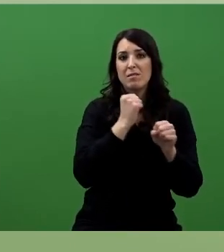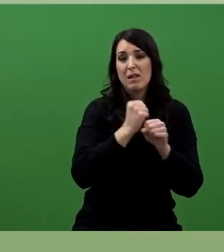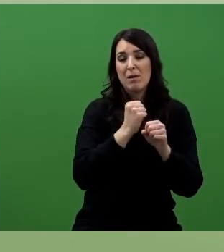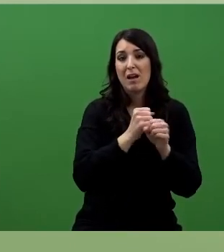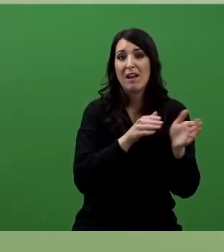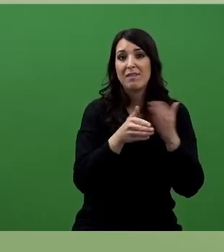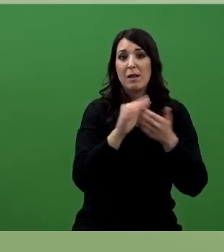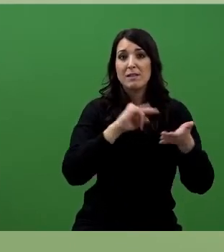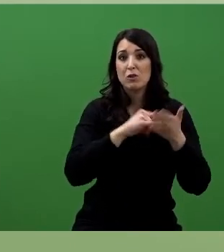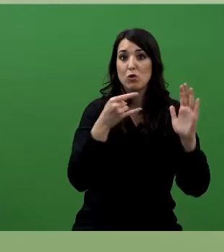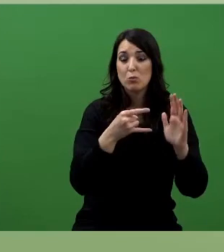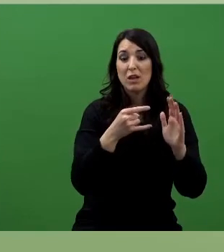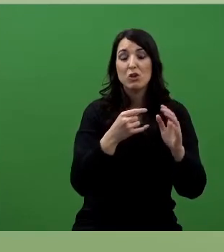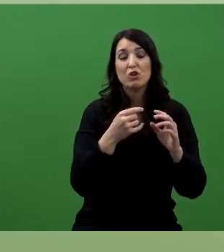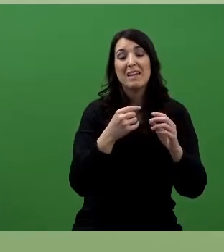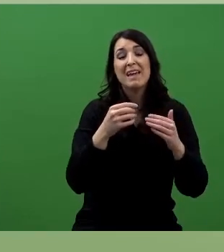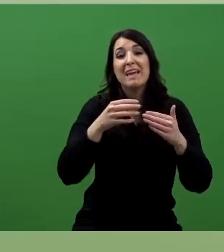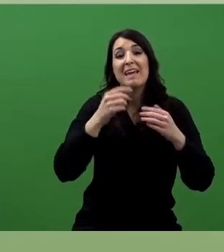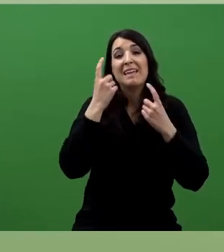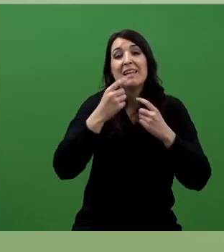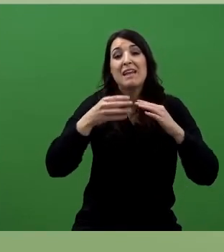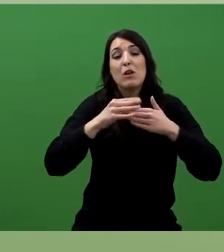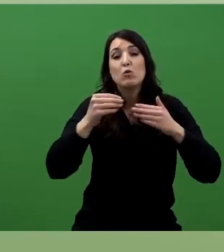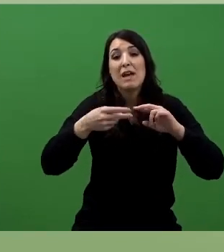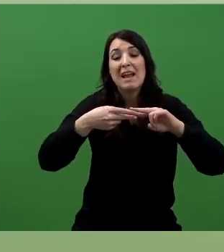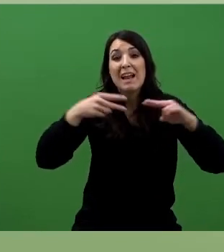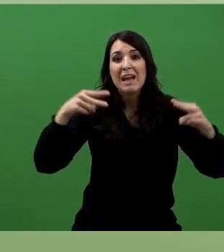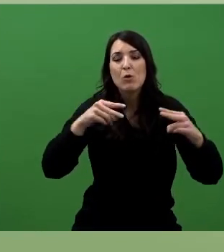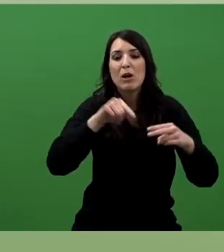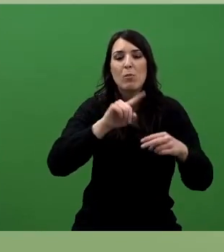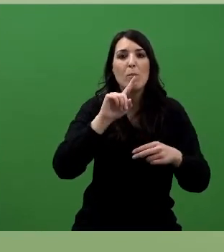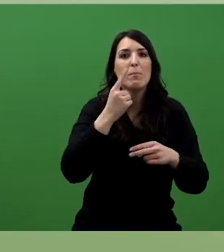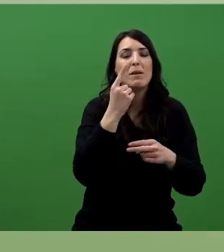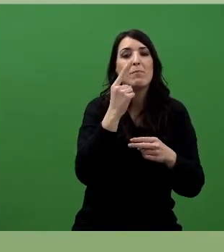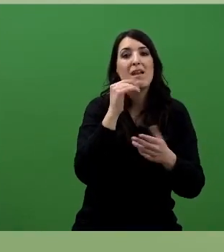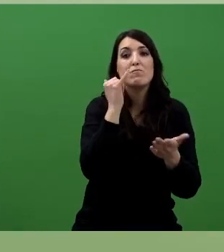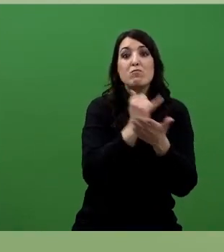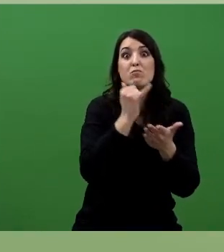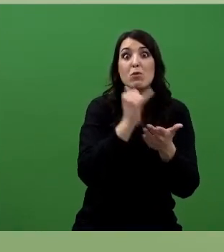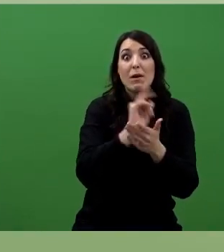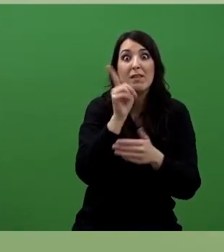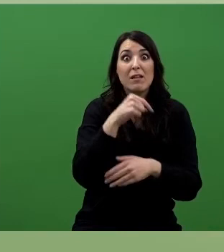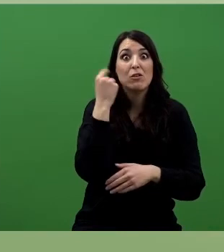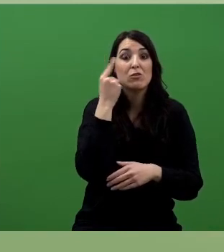lanzado donde intentan utilizar el genoma como la primera prueba diagnóstica para llegar